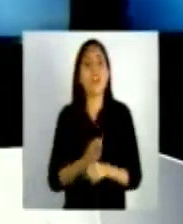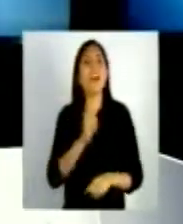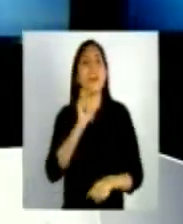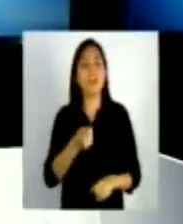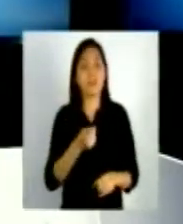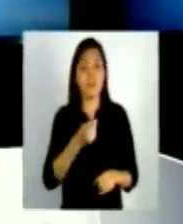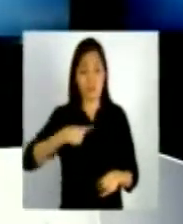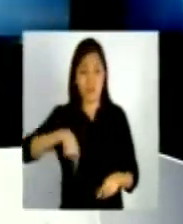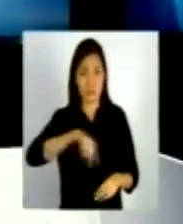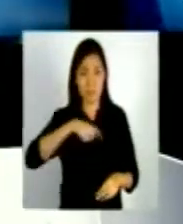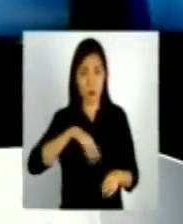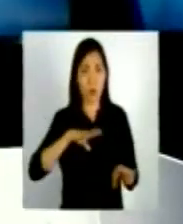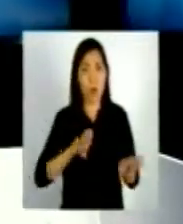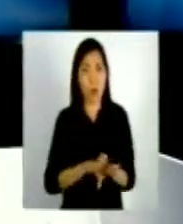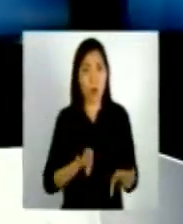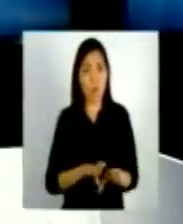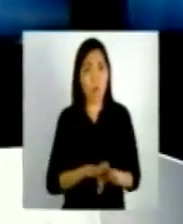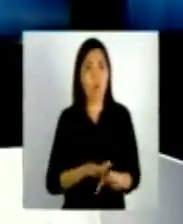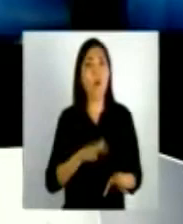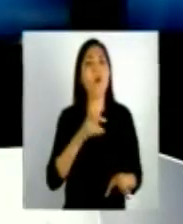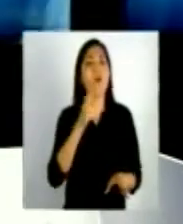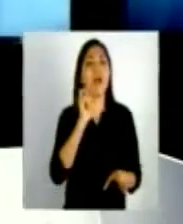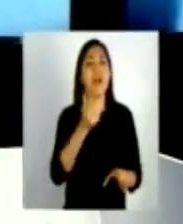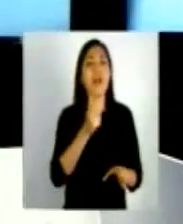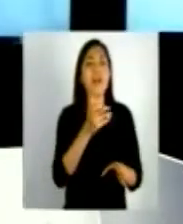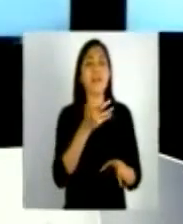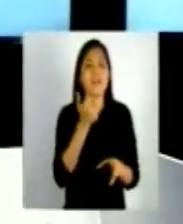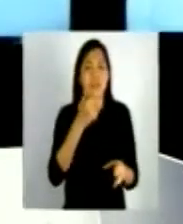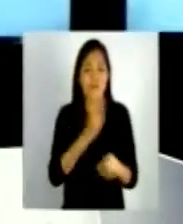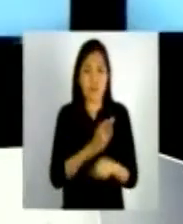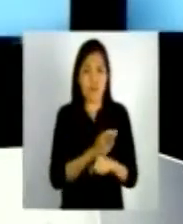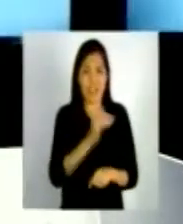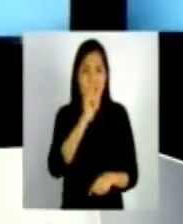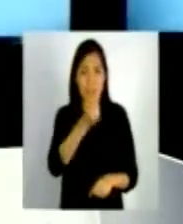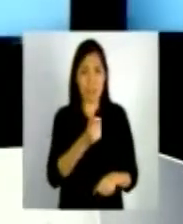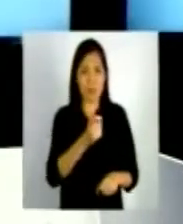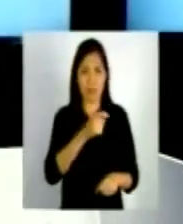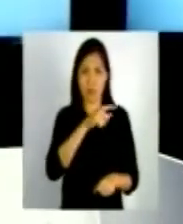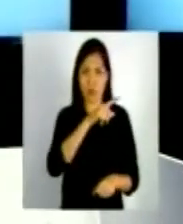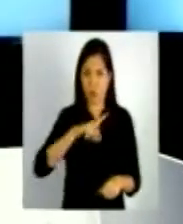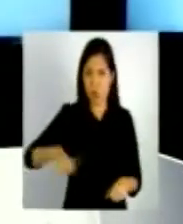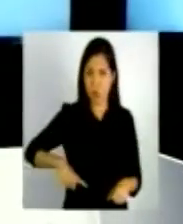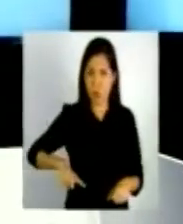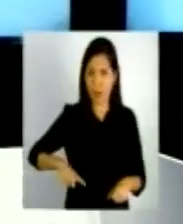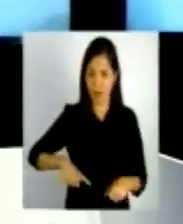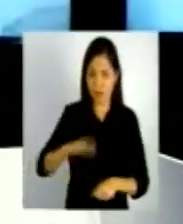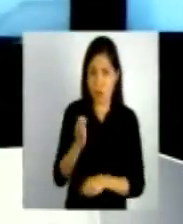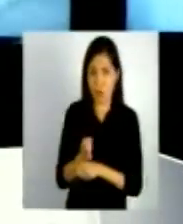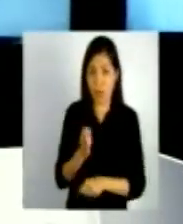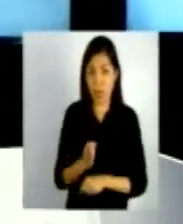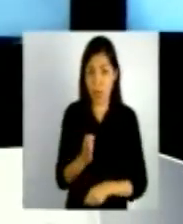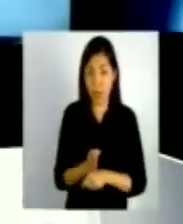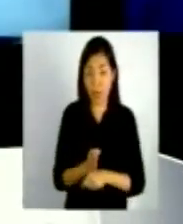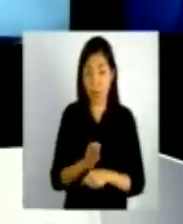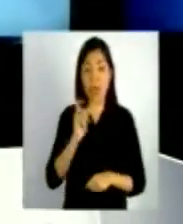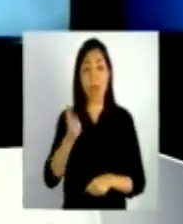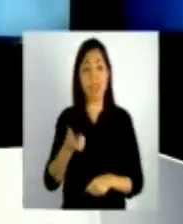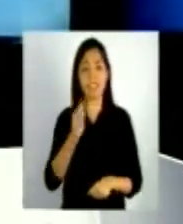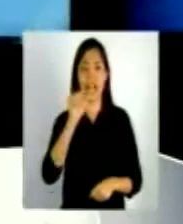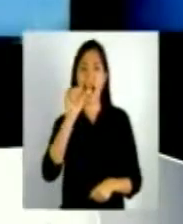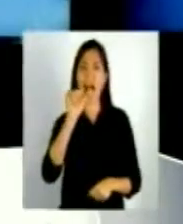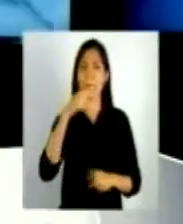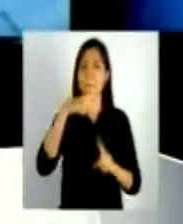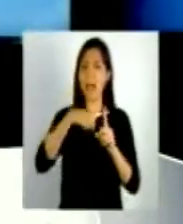vista que se recibió en una condición de default y que hoy la calificación crediticia que el gobierno tiene es de A+.